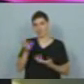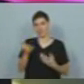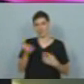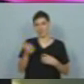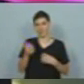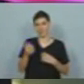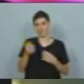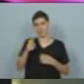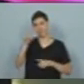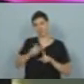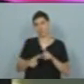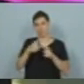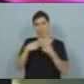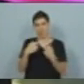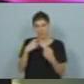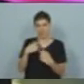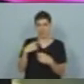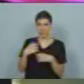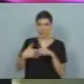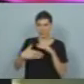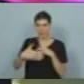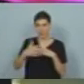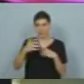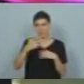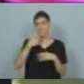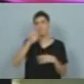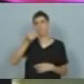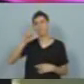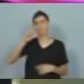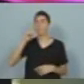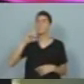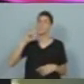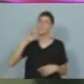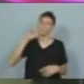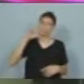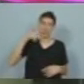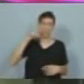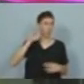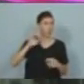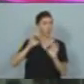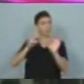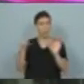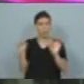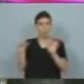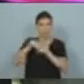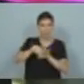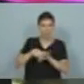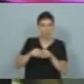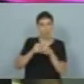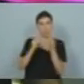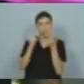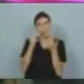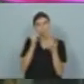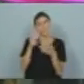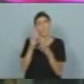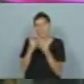el almacenero que se iba a meter el salchichón en el culo. Primero decía, escúchame, ¿te puedo decir que la